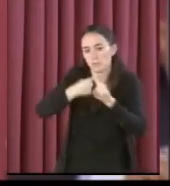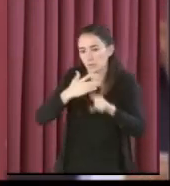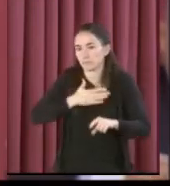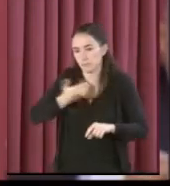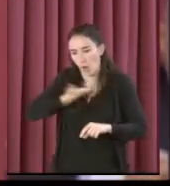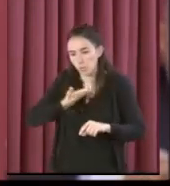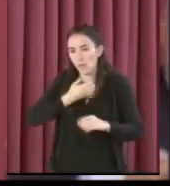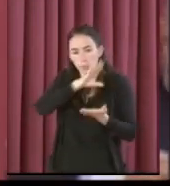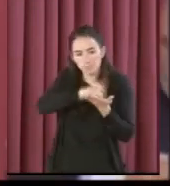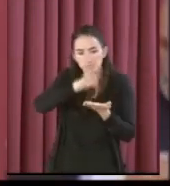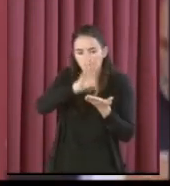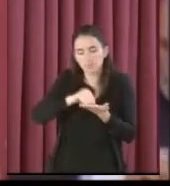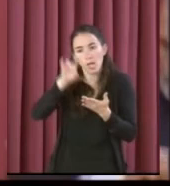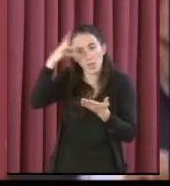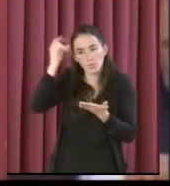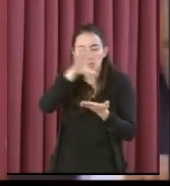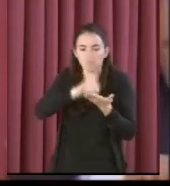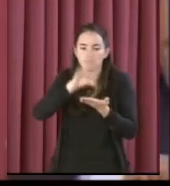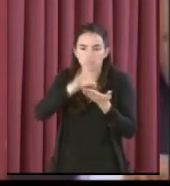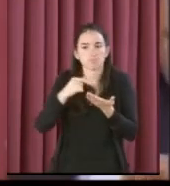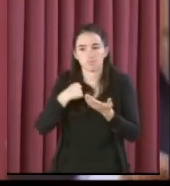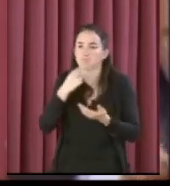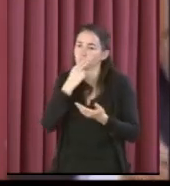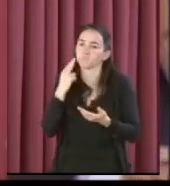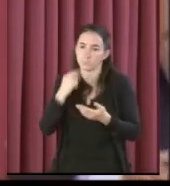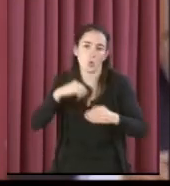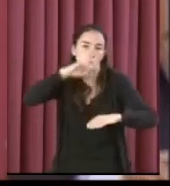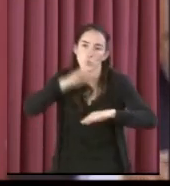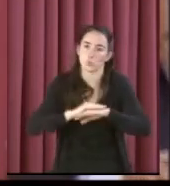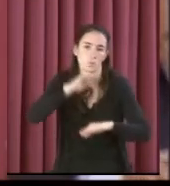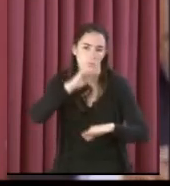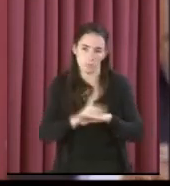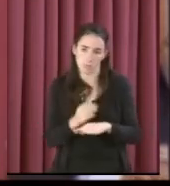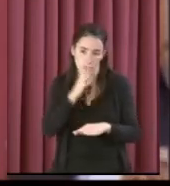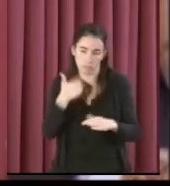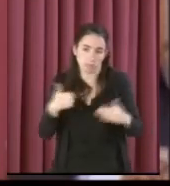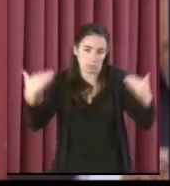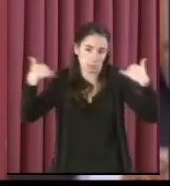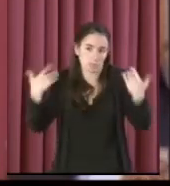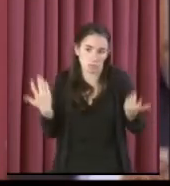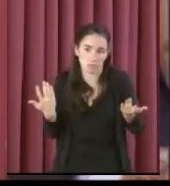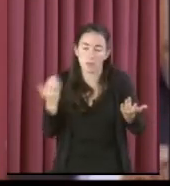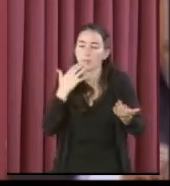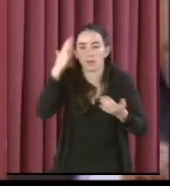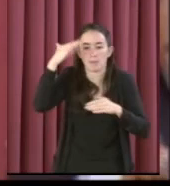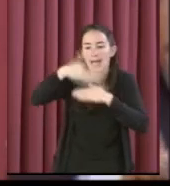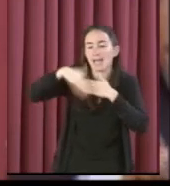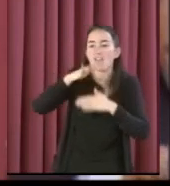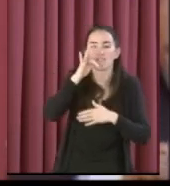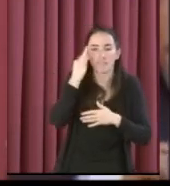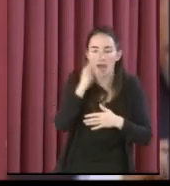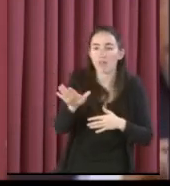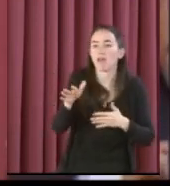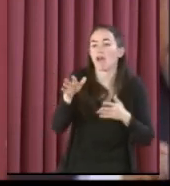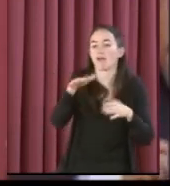que del mismo surge para garantizar su credibilidad y su fortalecimiento. Ejemplos: la calle Francia, los huertos sociales, las